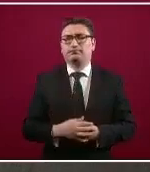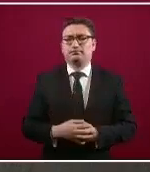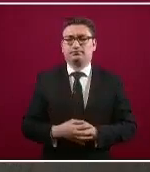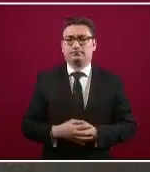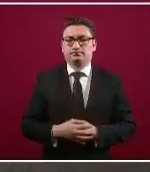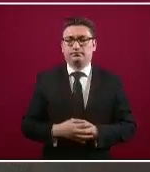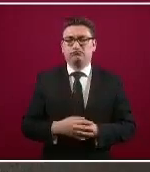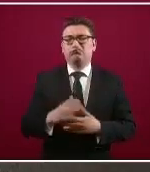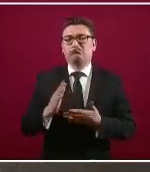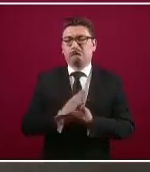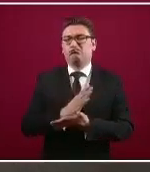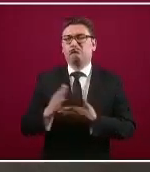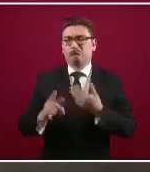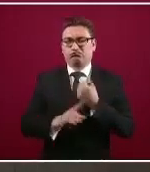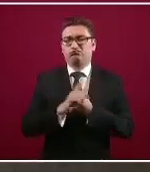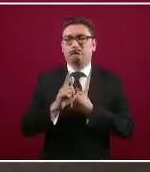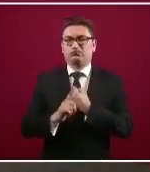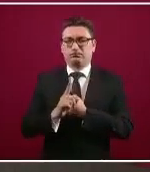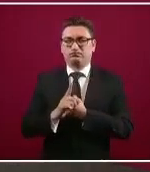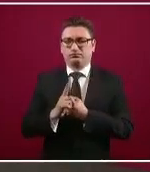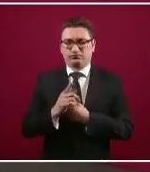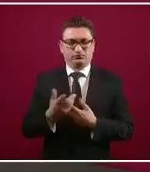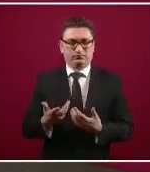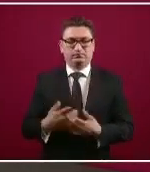los dividieron,